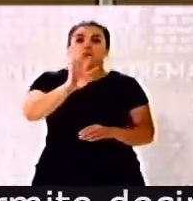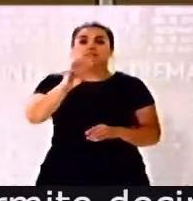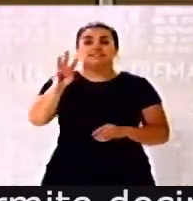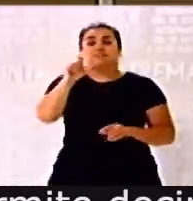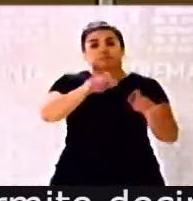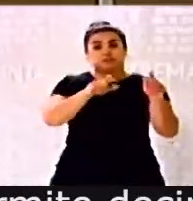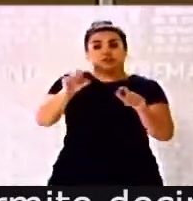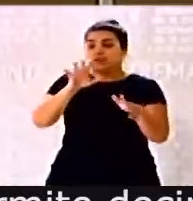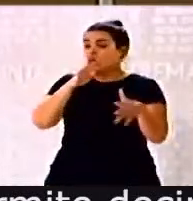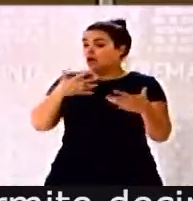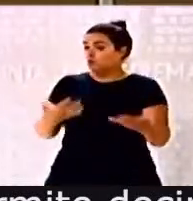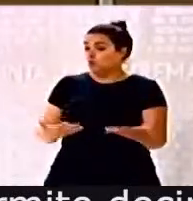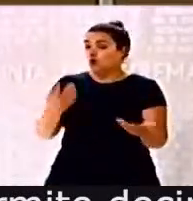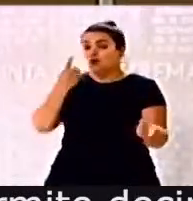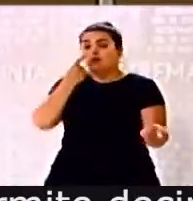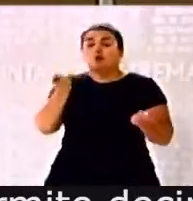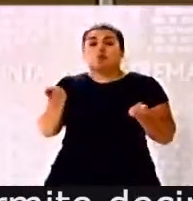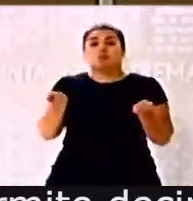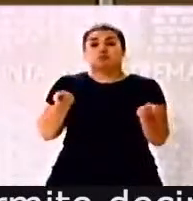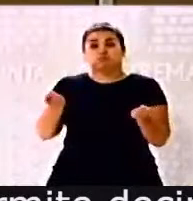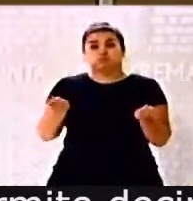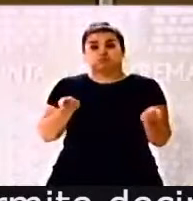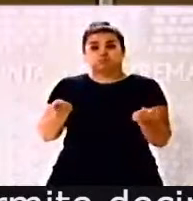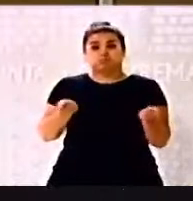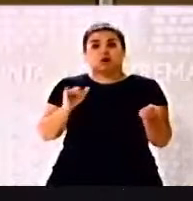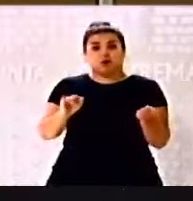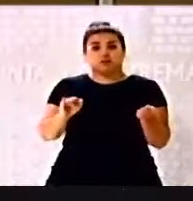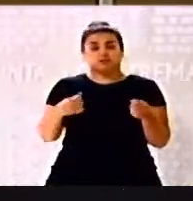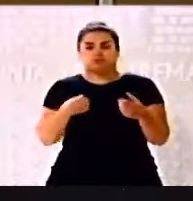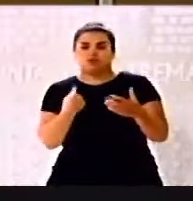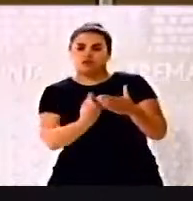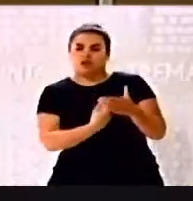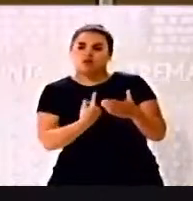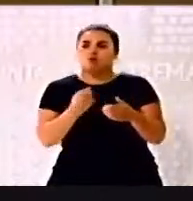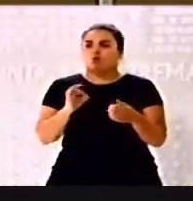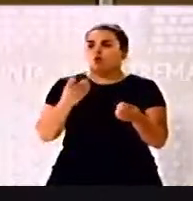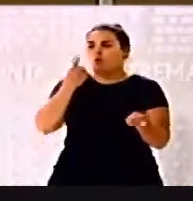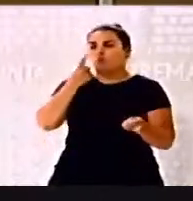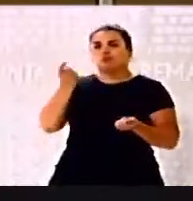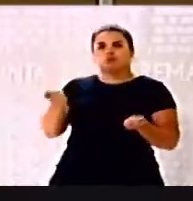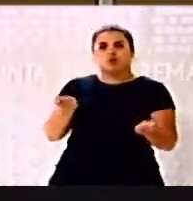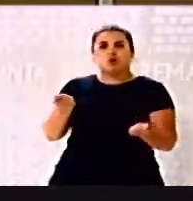que en este momento tenemos en seguimiento, que tenemos aislados, que tenemos controlados,